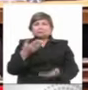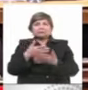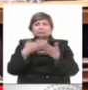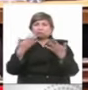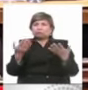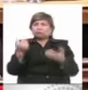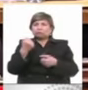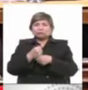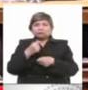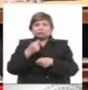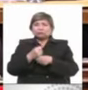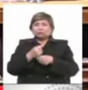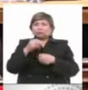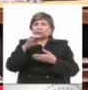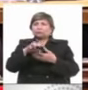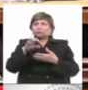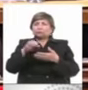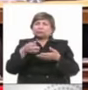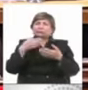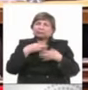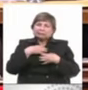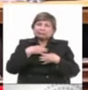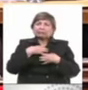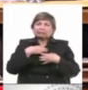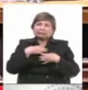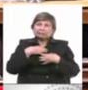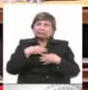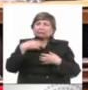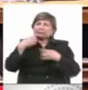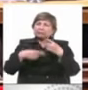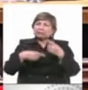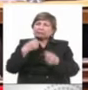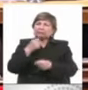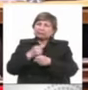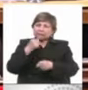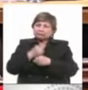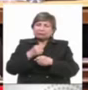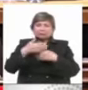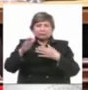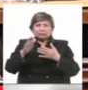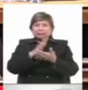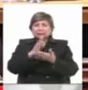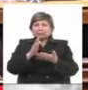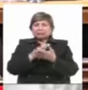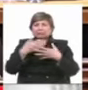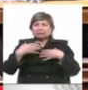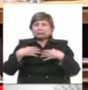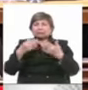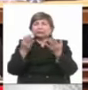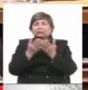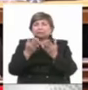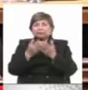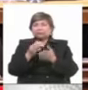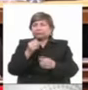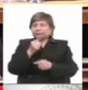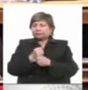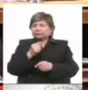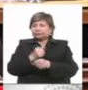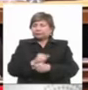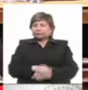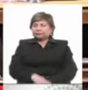trabajo, con un pueblo que está reclamando todos los días que nos pongamos a trabajar para salir de los problemas en salud, en educación, en